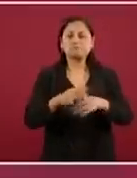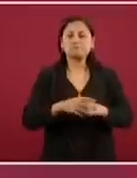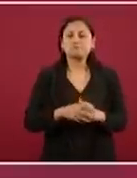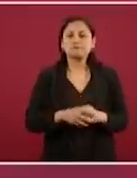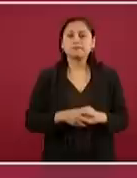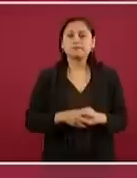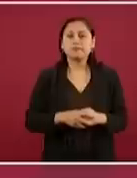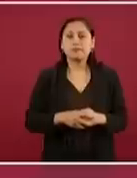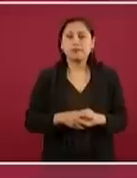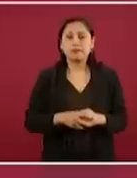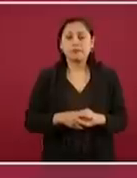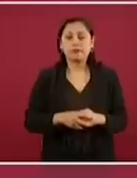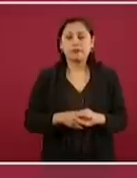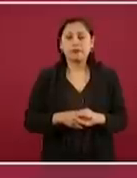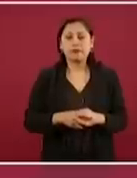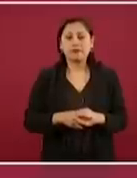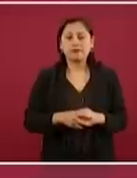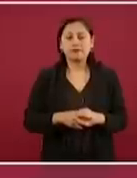con un gabinete